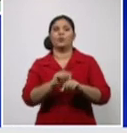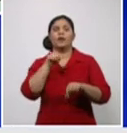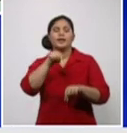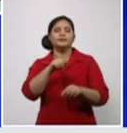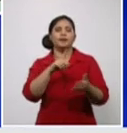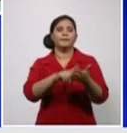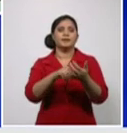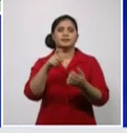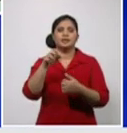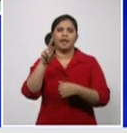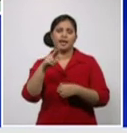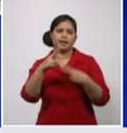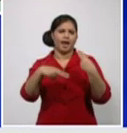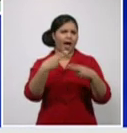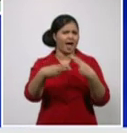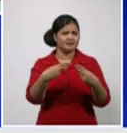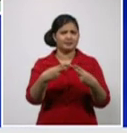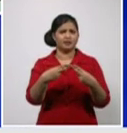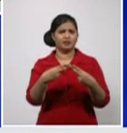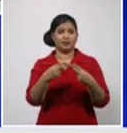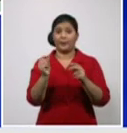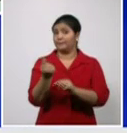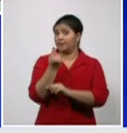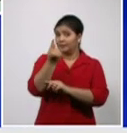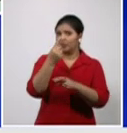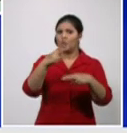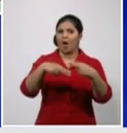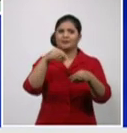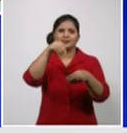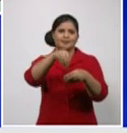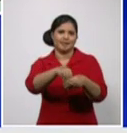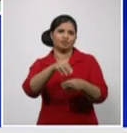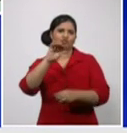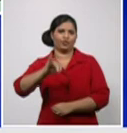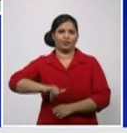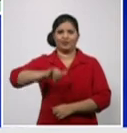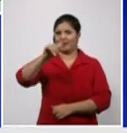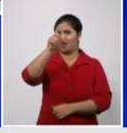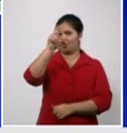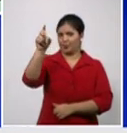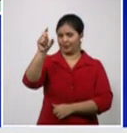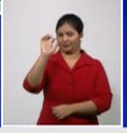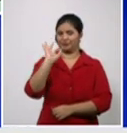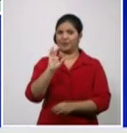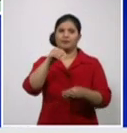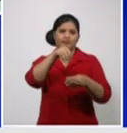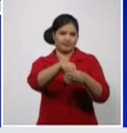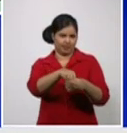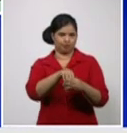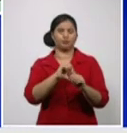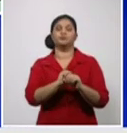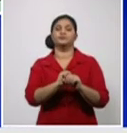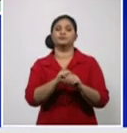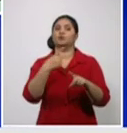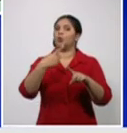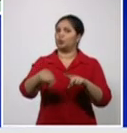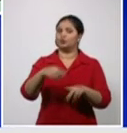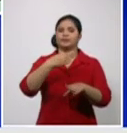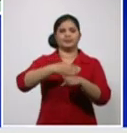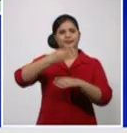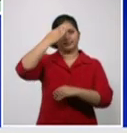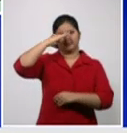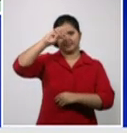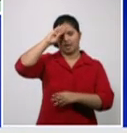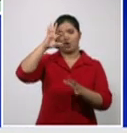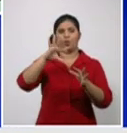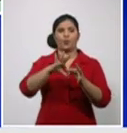aeropuerto y que se ponen en La Habana porque es por acá por donde se toman. Santiago, Guantánamo, Matanzas,